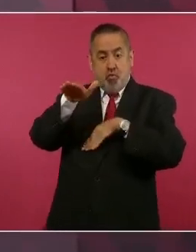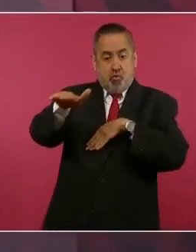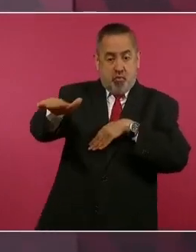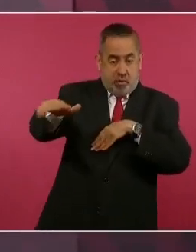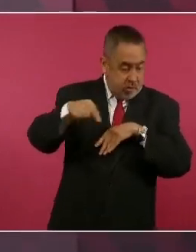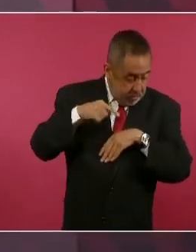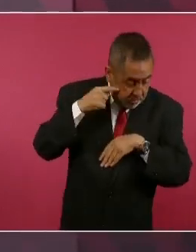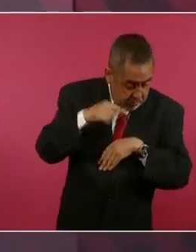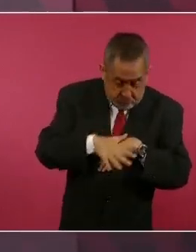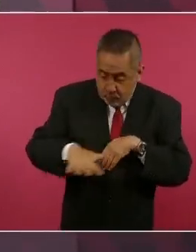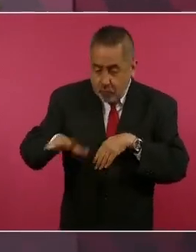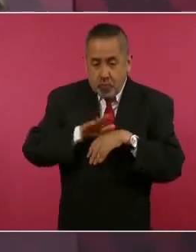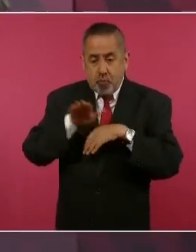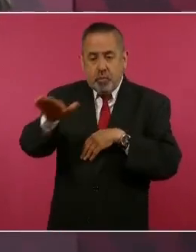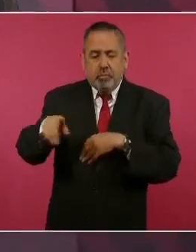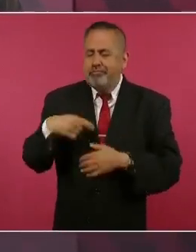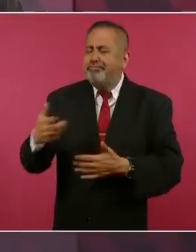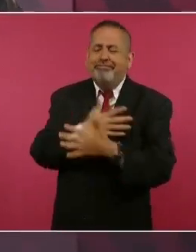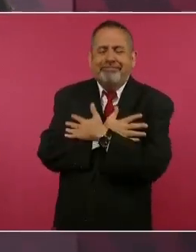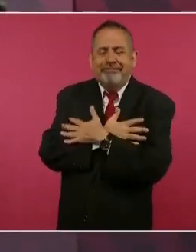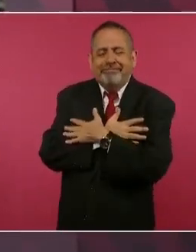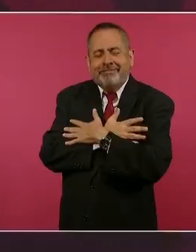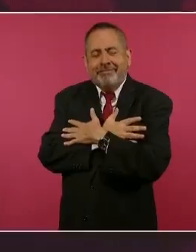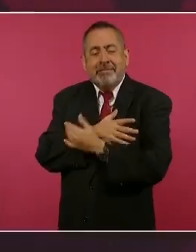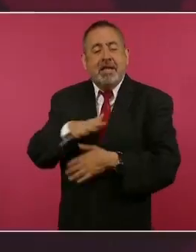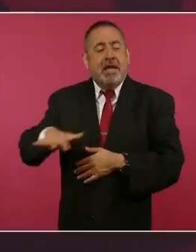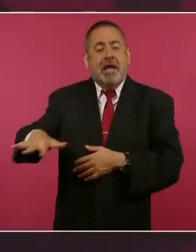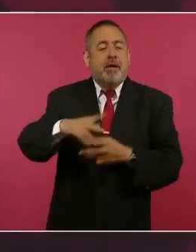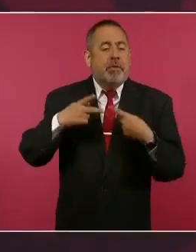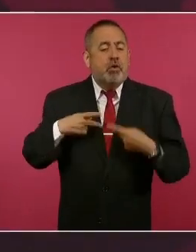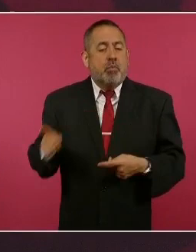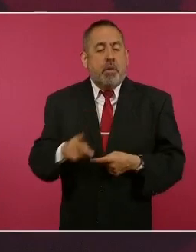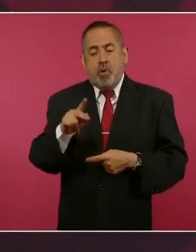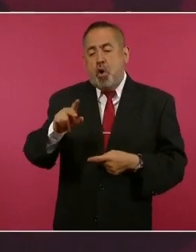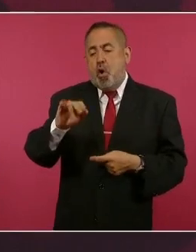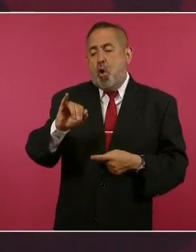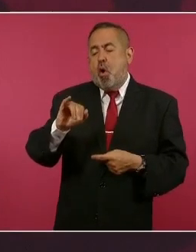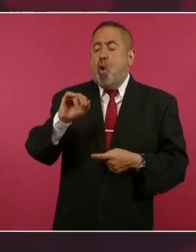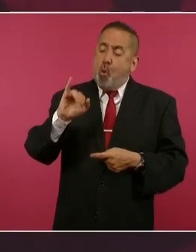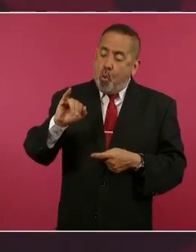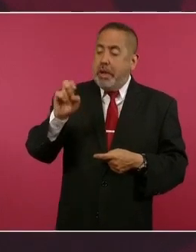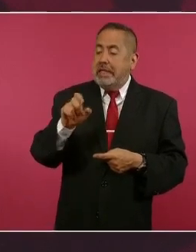Huistla. Un abrazo a la gente de Huistla. Saludo.